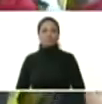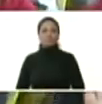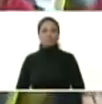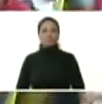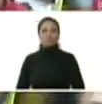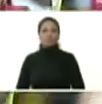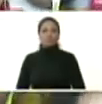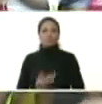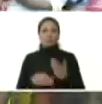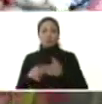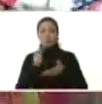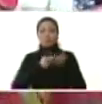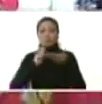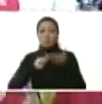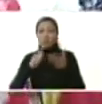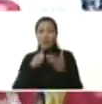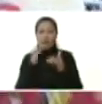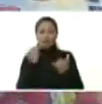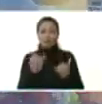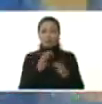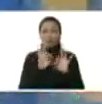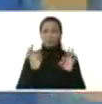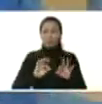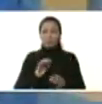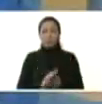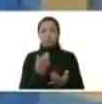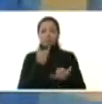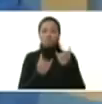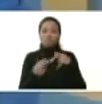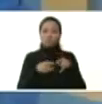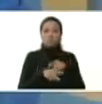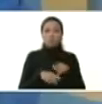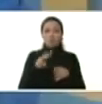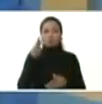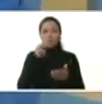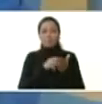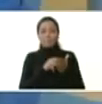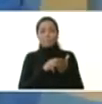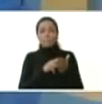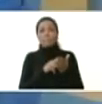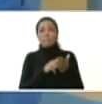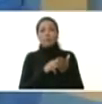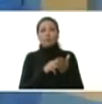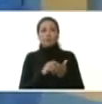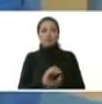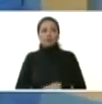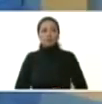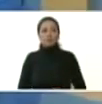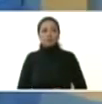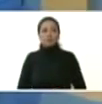Bueno, vamos a firmar aquí para la culminación de 2008.